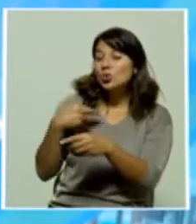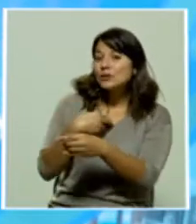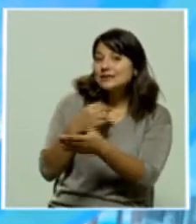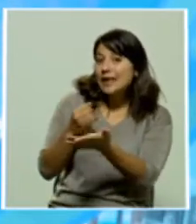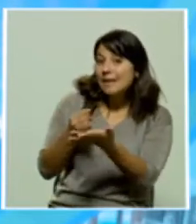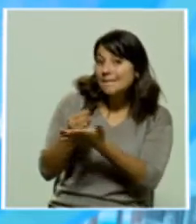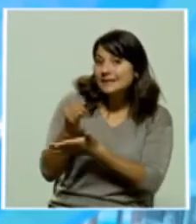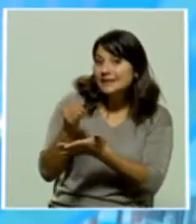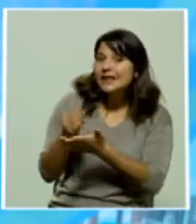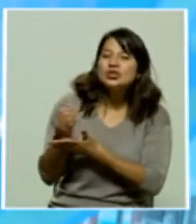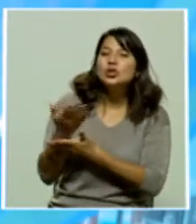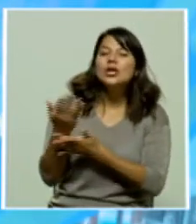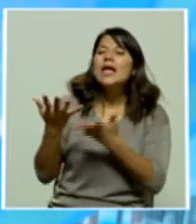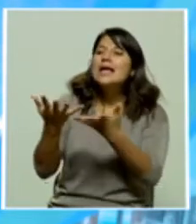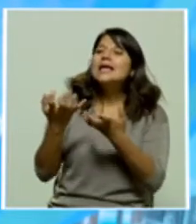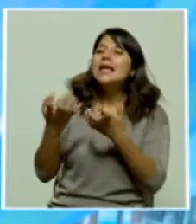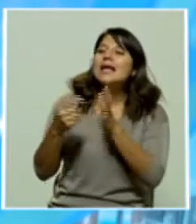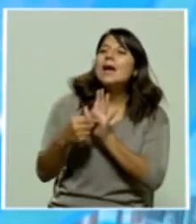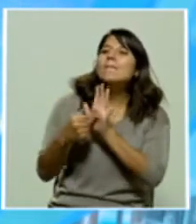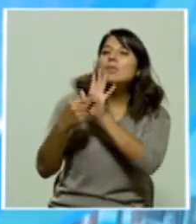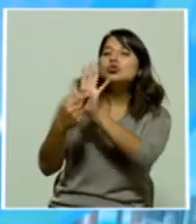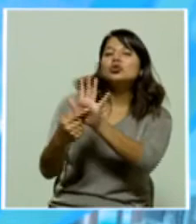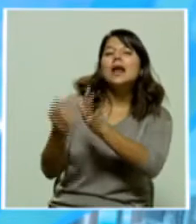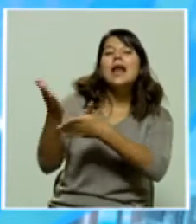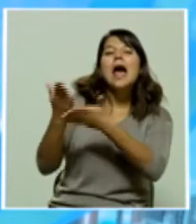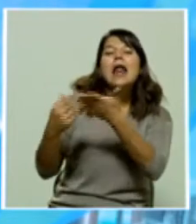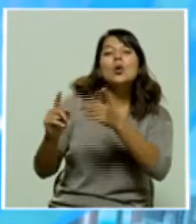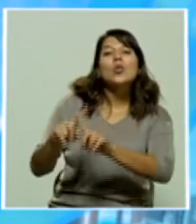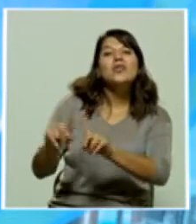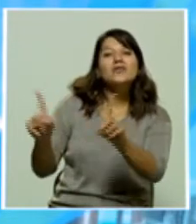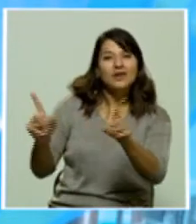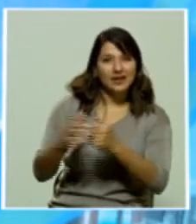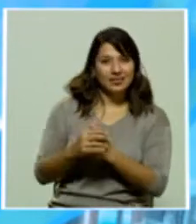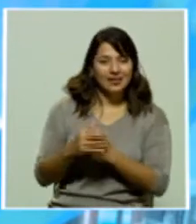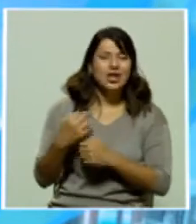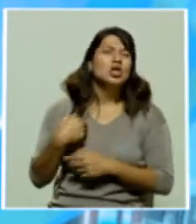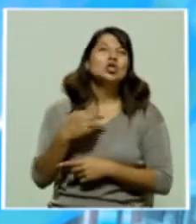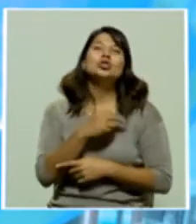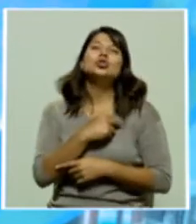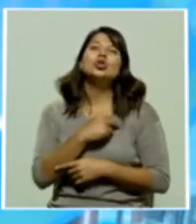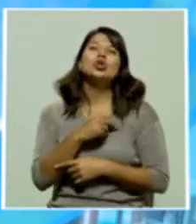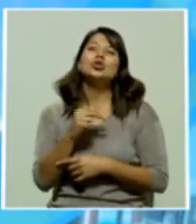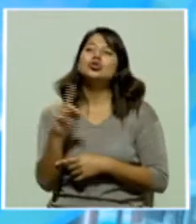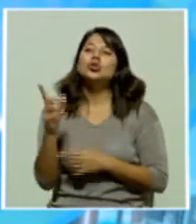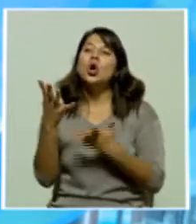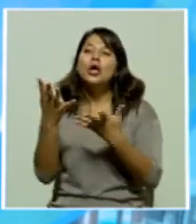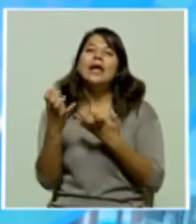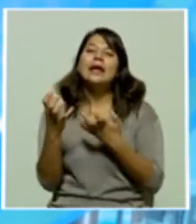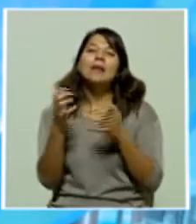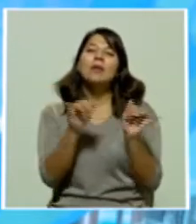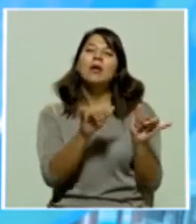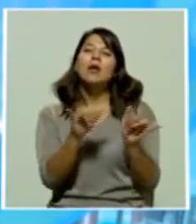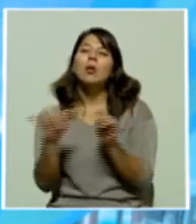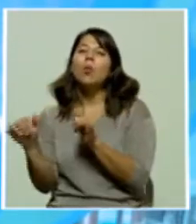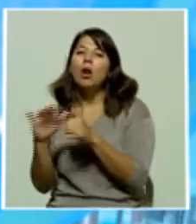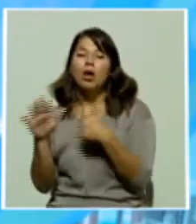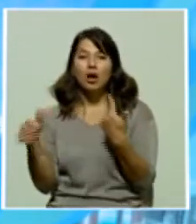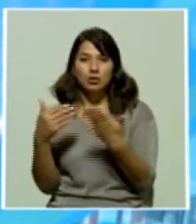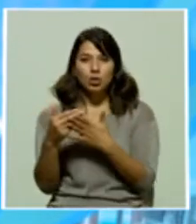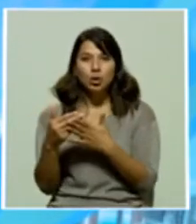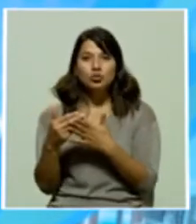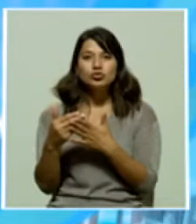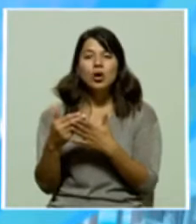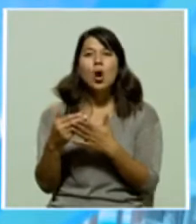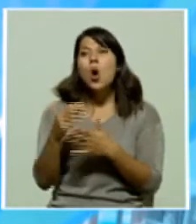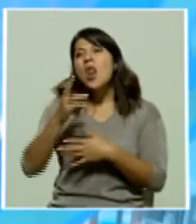quería mostrar era rasgos distintivos, ¿verdad? Salirnos de la estructura que él ya tiene, porque ha dado